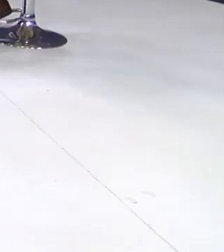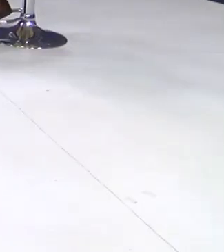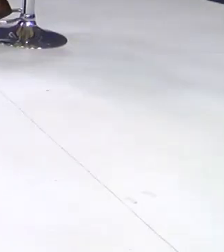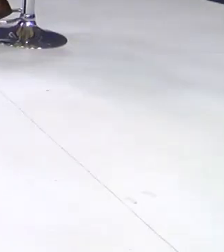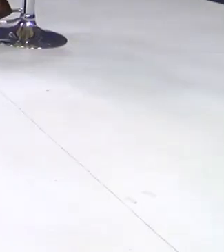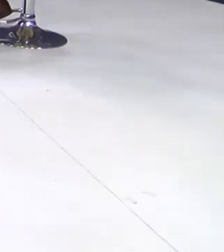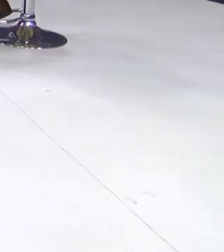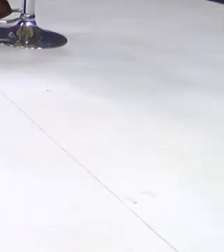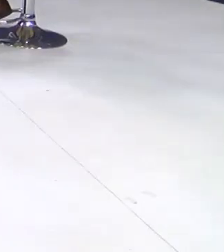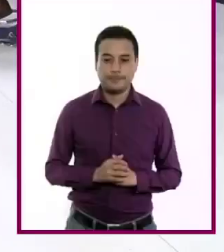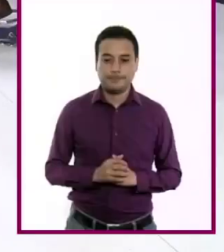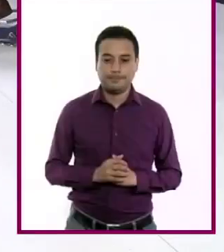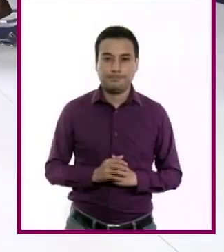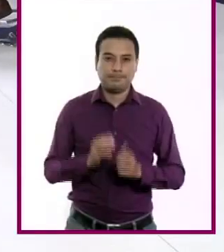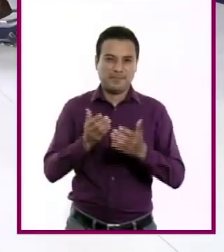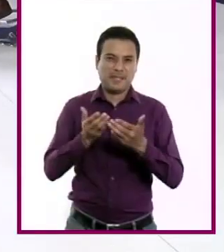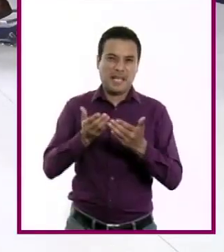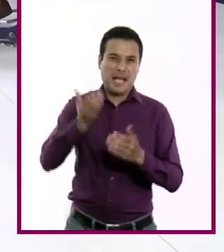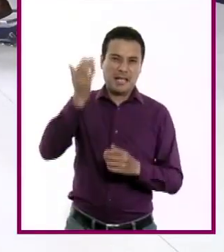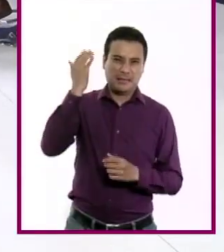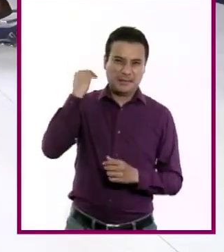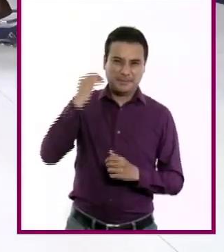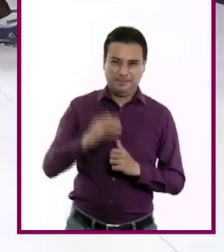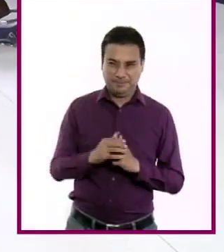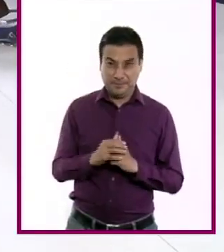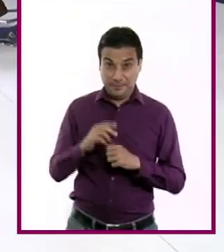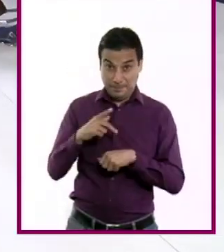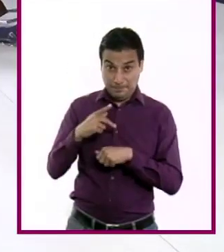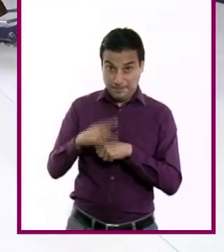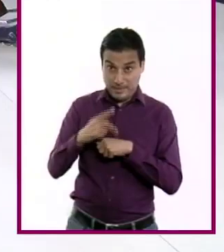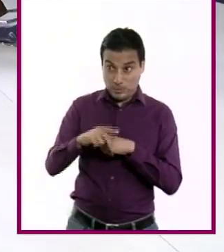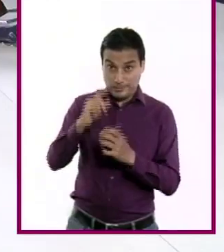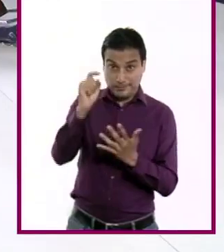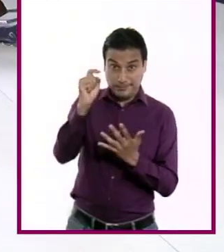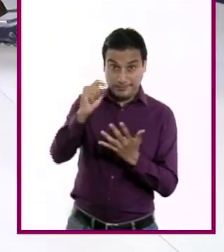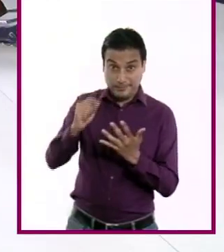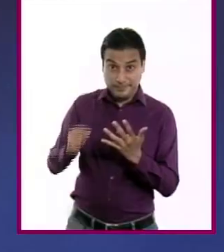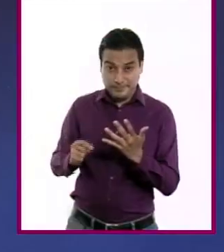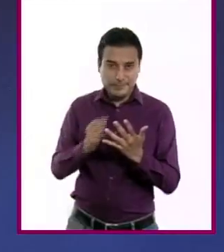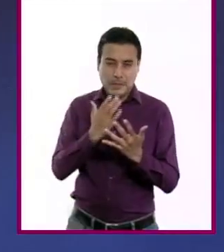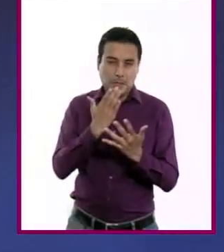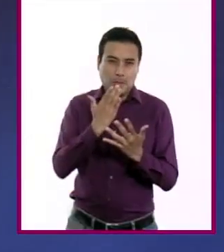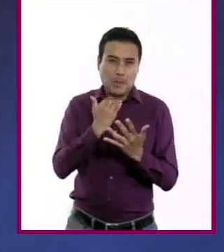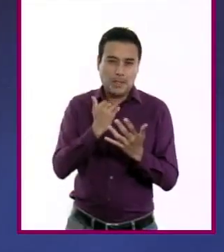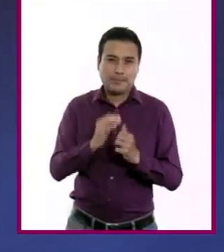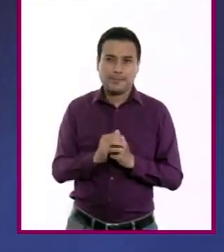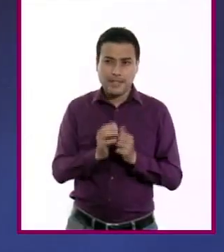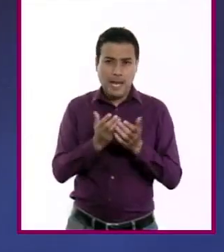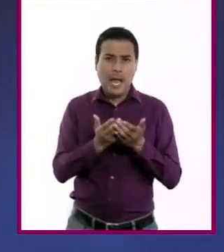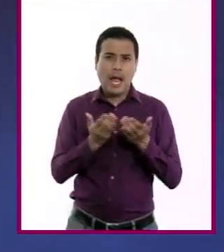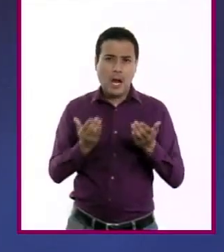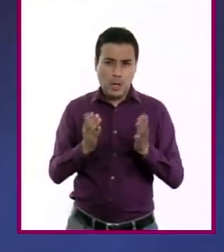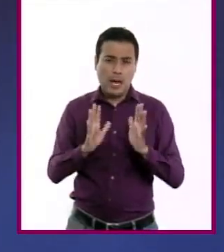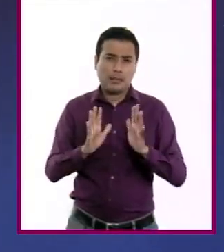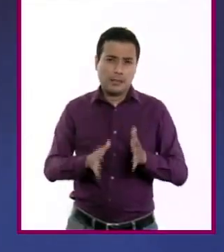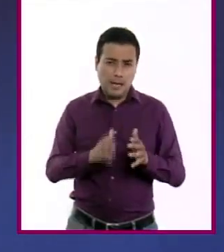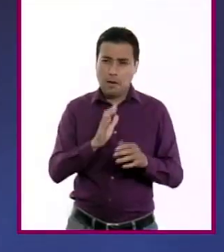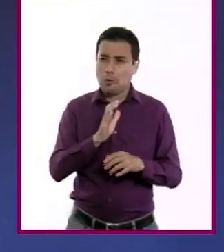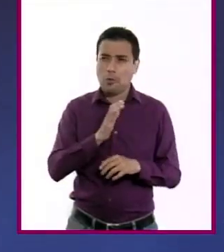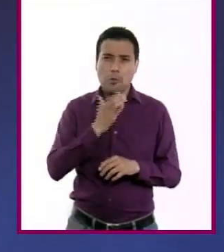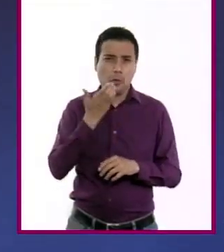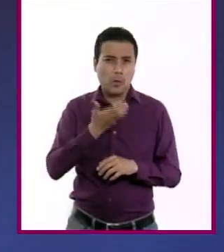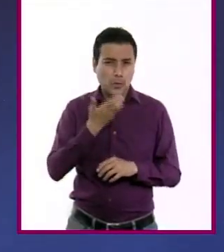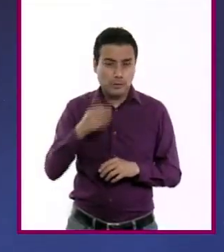Hace unos años no existían todas estas amenazas de las que hemos hablado aquí, pero ahora debemos acostumbrarnos a que nuestra ciberseguridad es